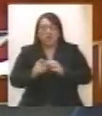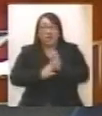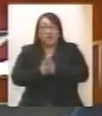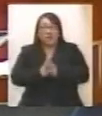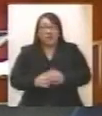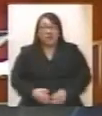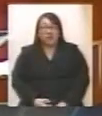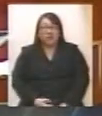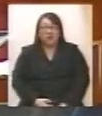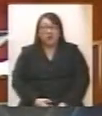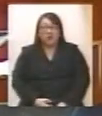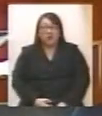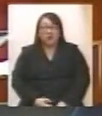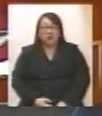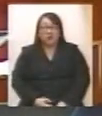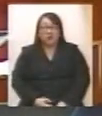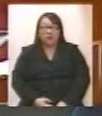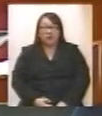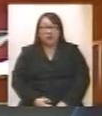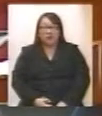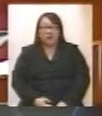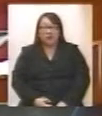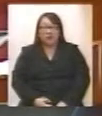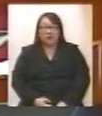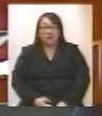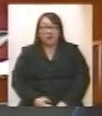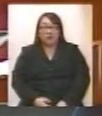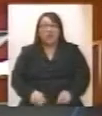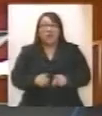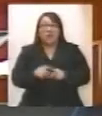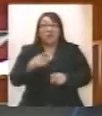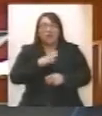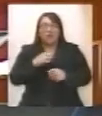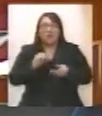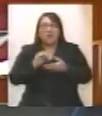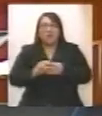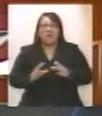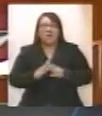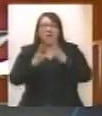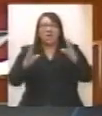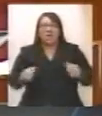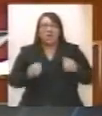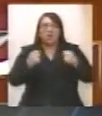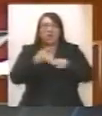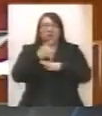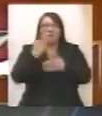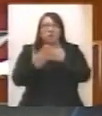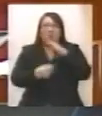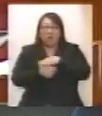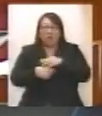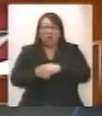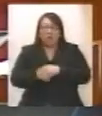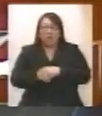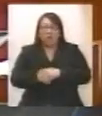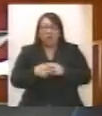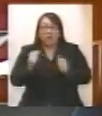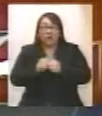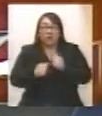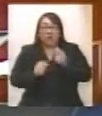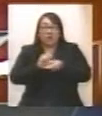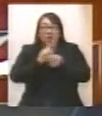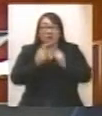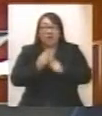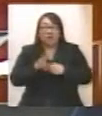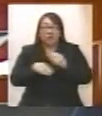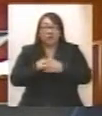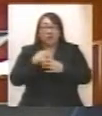intereses. Además, nuestro gobierno ha desplegado una intensa lucha contra la corrupción mediante la renovación